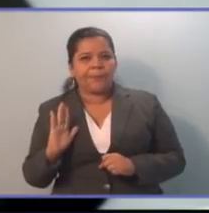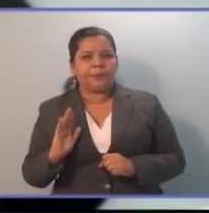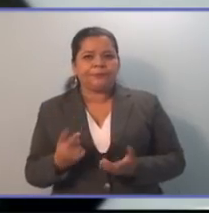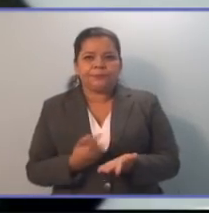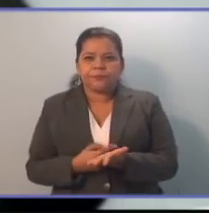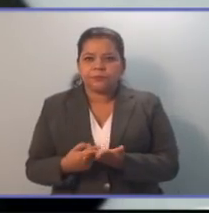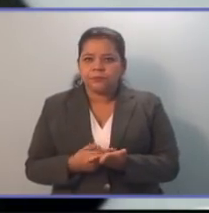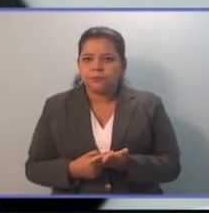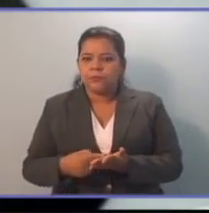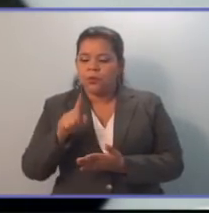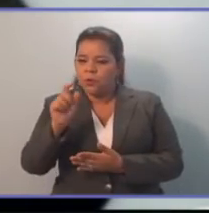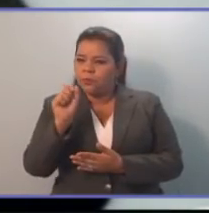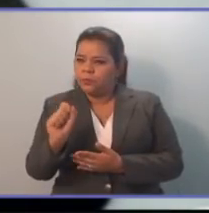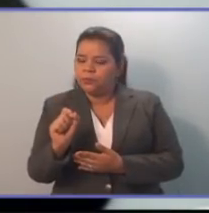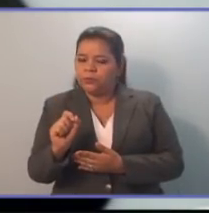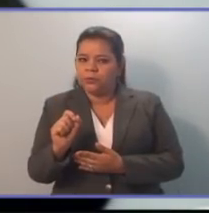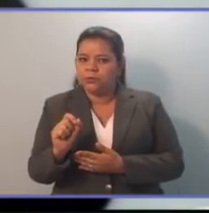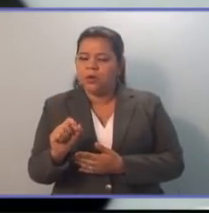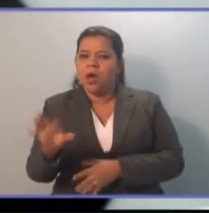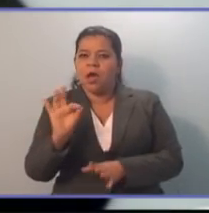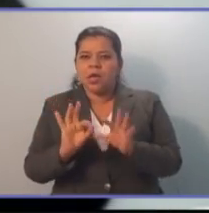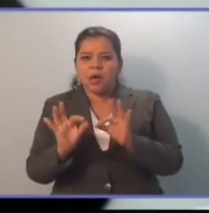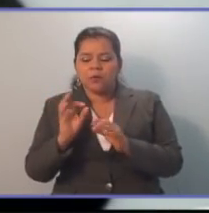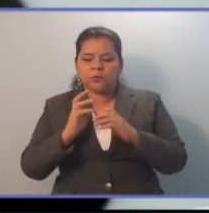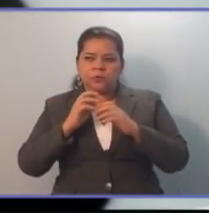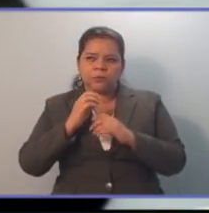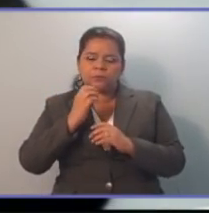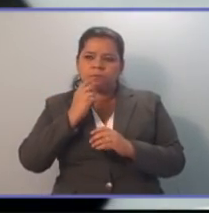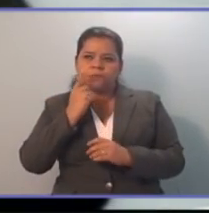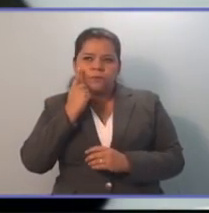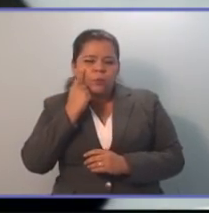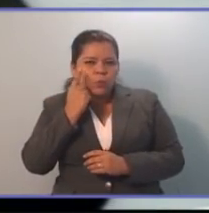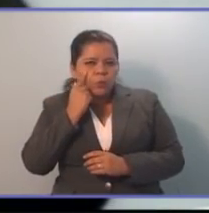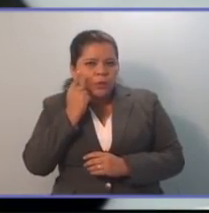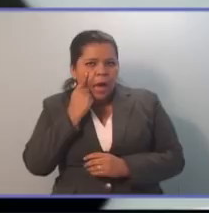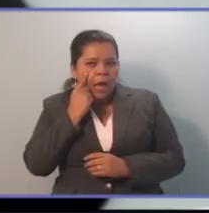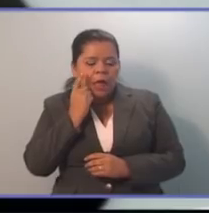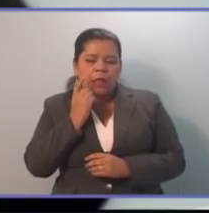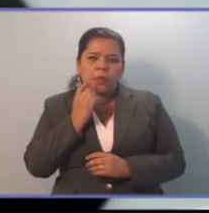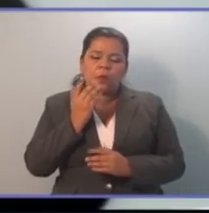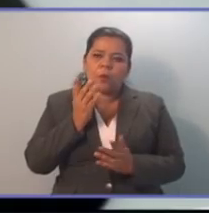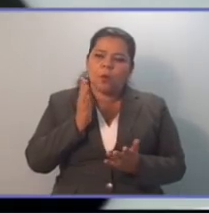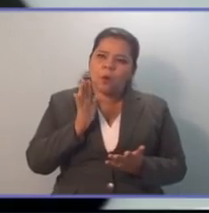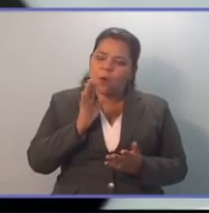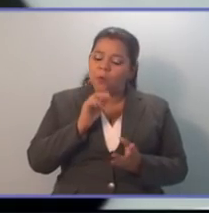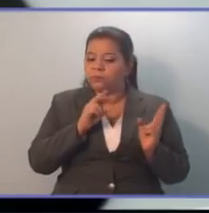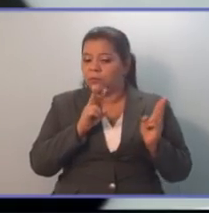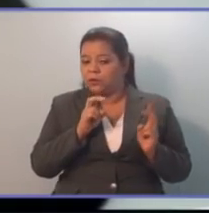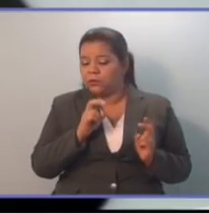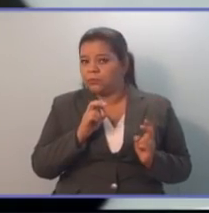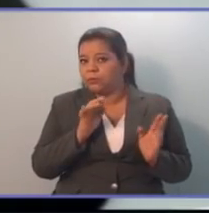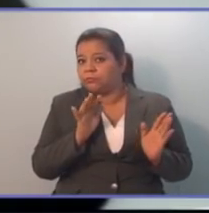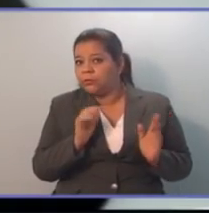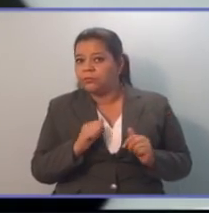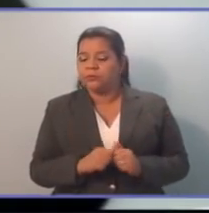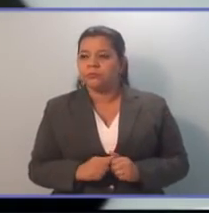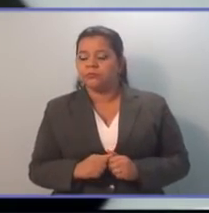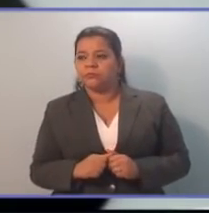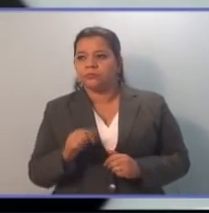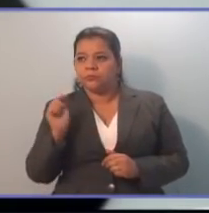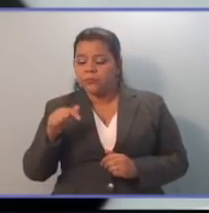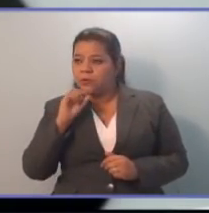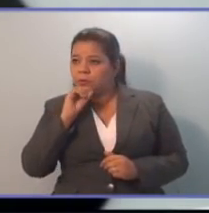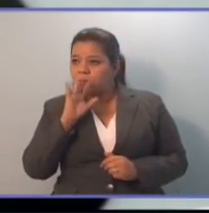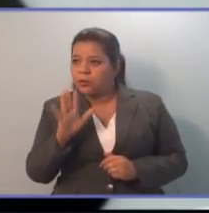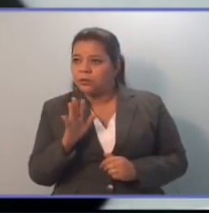trate algún punto donde haya alguna reserva o el tema lo amerite. Pero eso, como repito, es